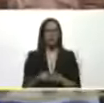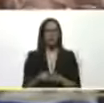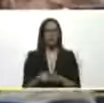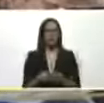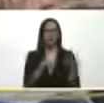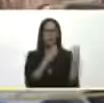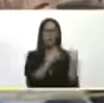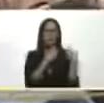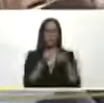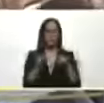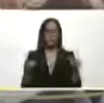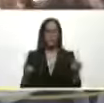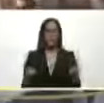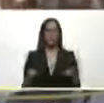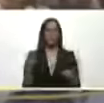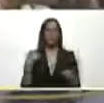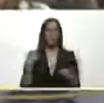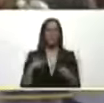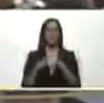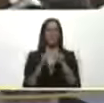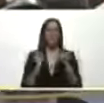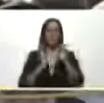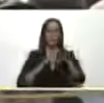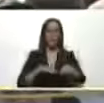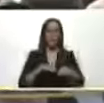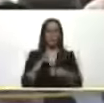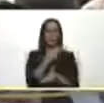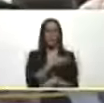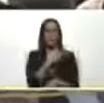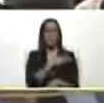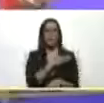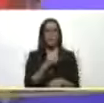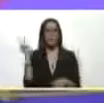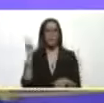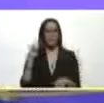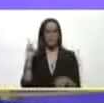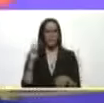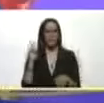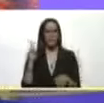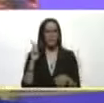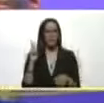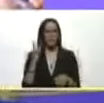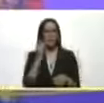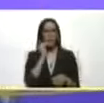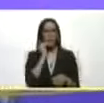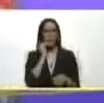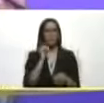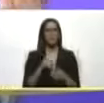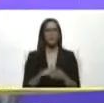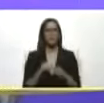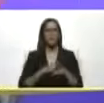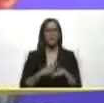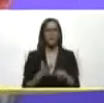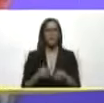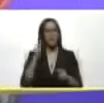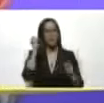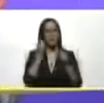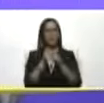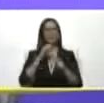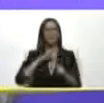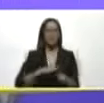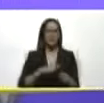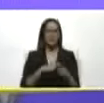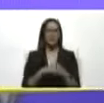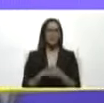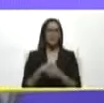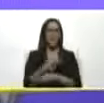manos y cuenten con todo el apoyo con la gran misión Venezuela joven porque la esperanza está